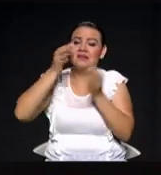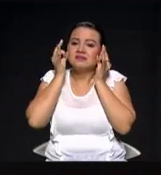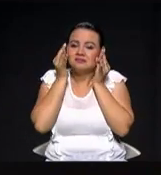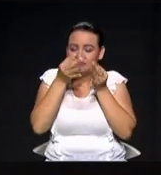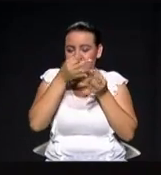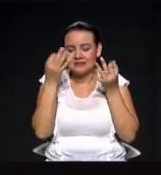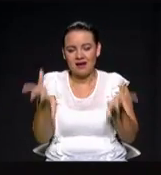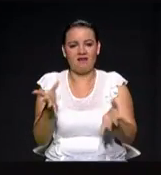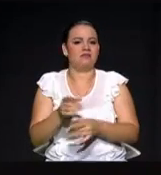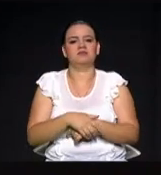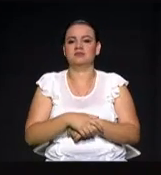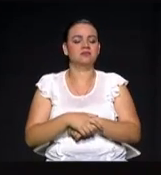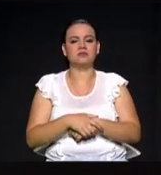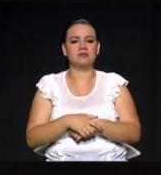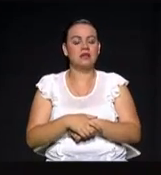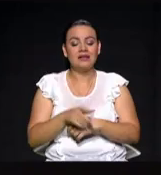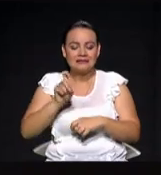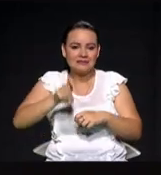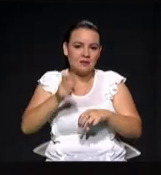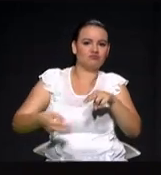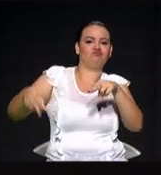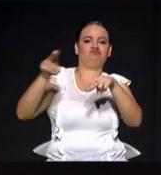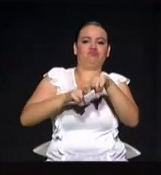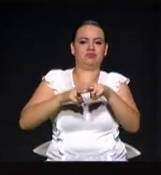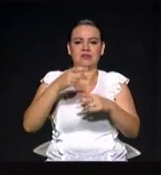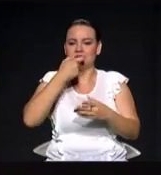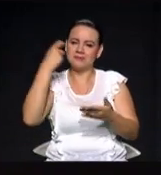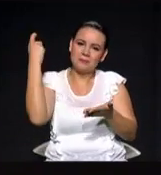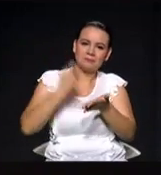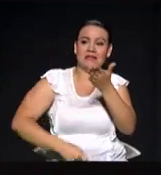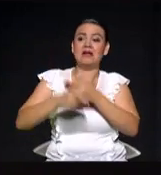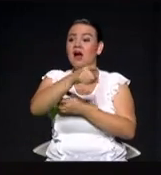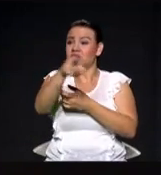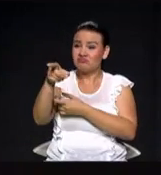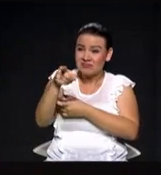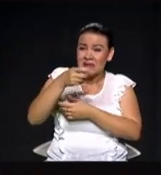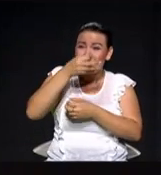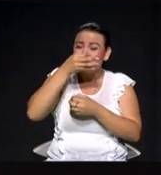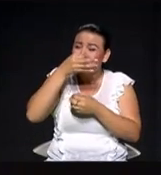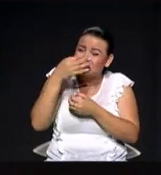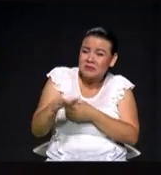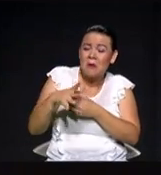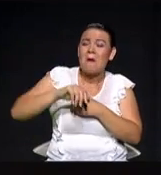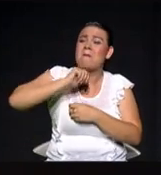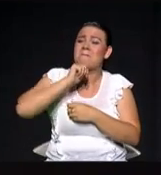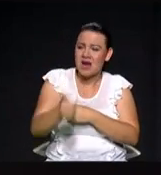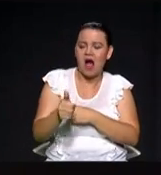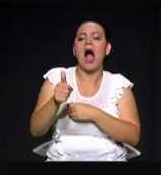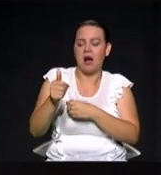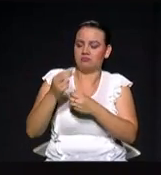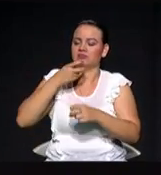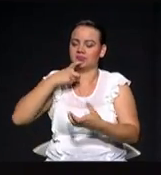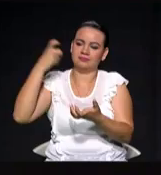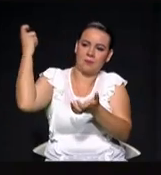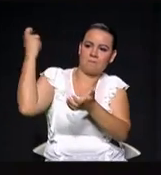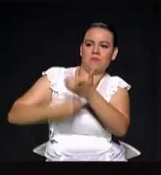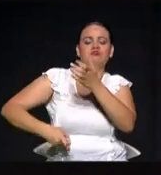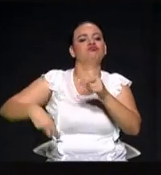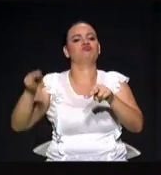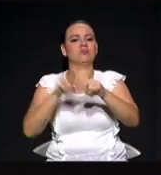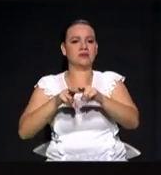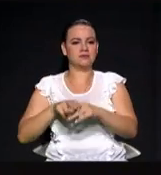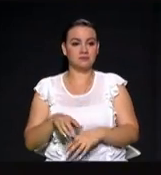rodamiento se aumenta el impuesto a los carros que contaminan más y se disminuye los que contaminen menos debe ver un componente ambiental dentro del impuesto